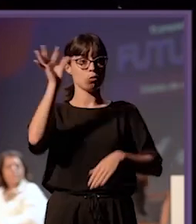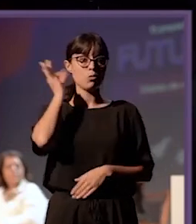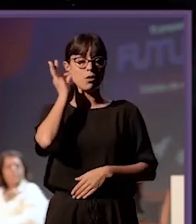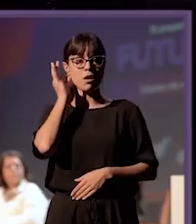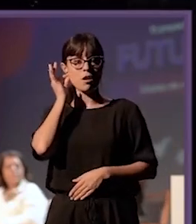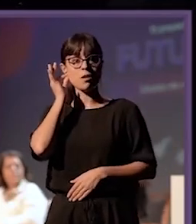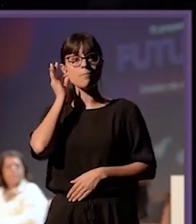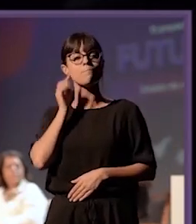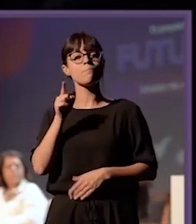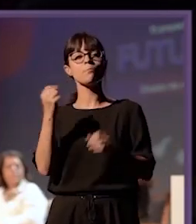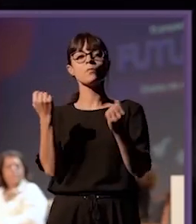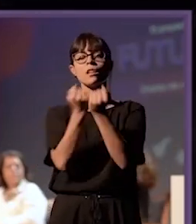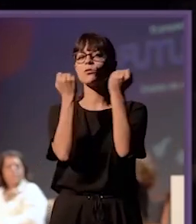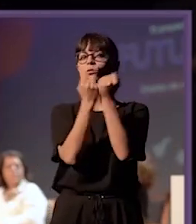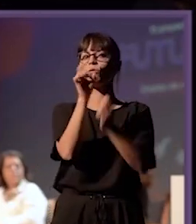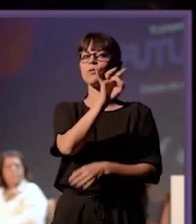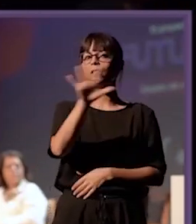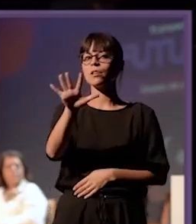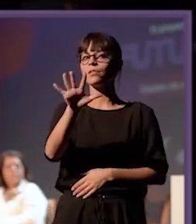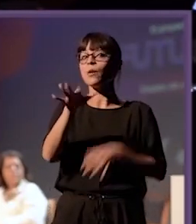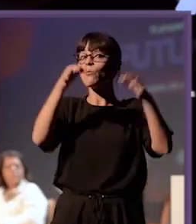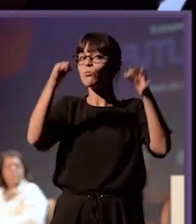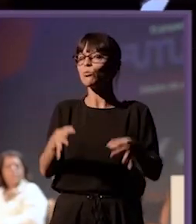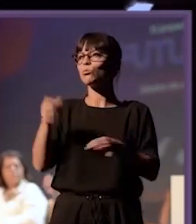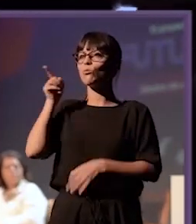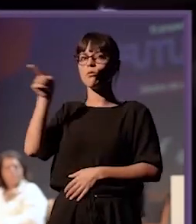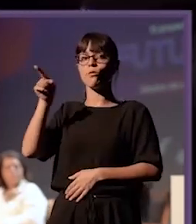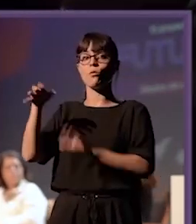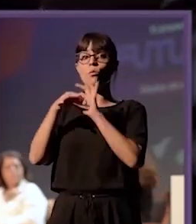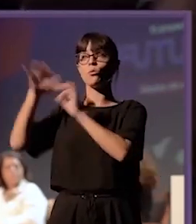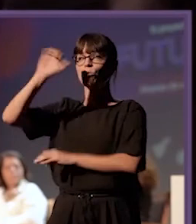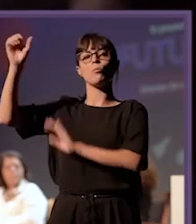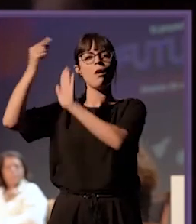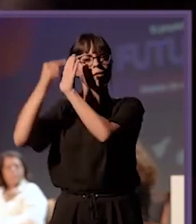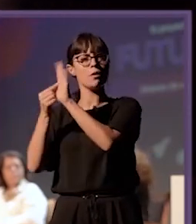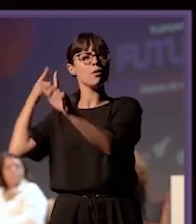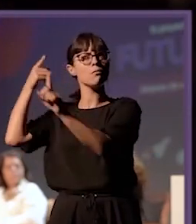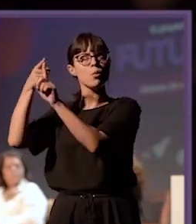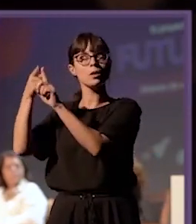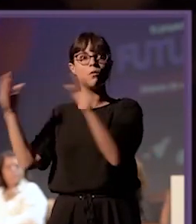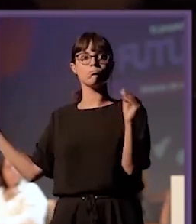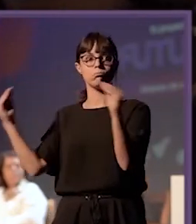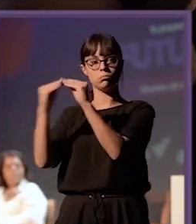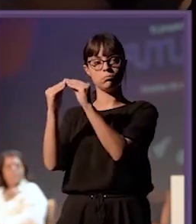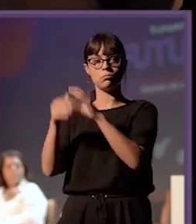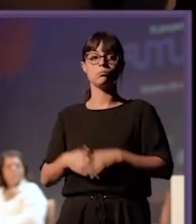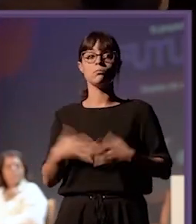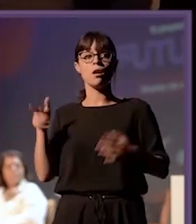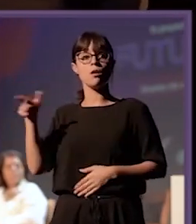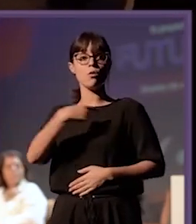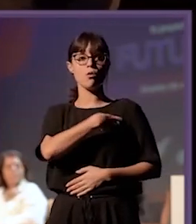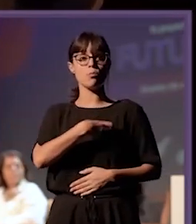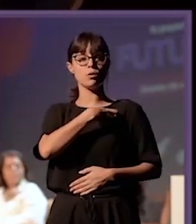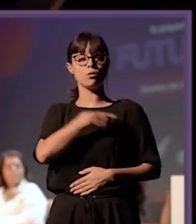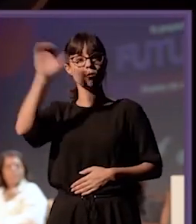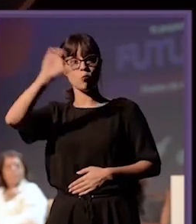que casaba perfectamente con las pretensiones, los indicadores y los objetivos de la Unión Europea. De hecho, la Unión Europea, la Comisión Europea y el Ministerio